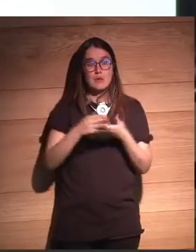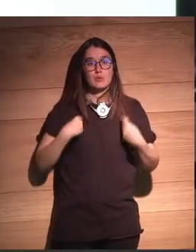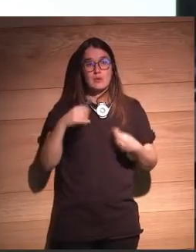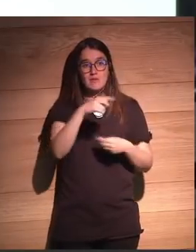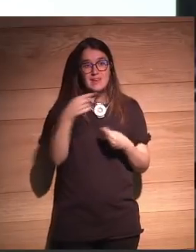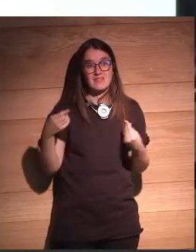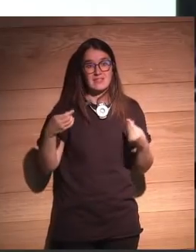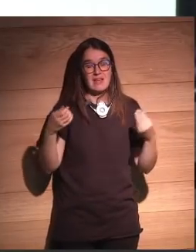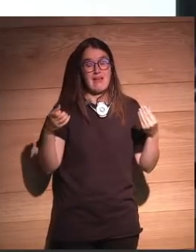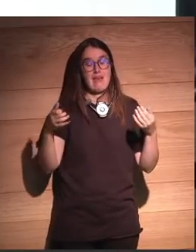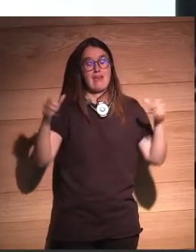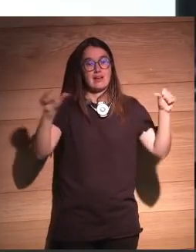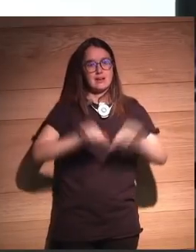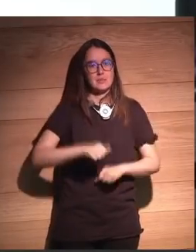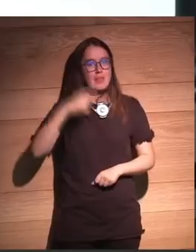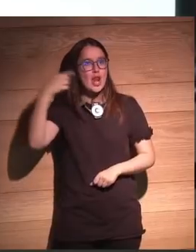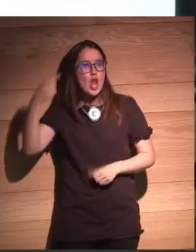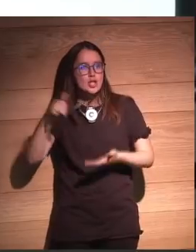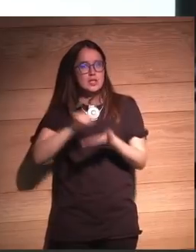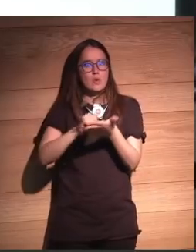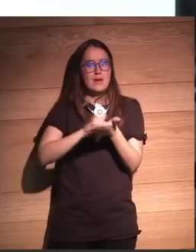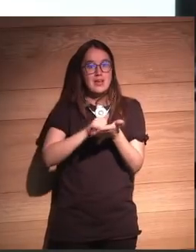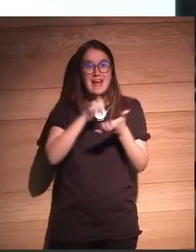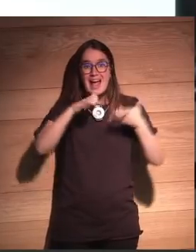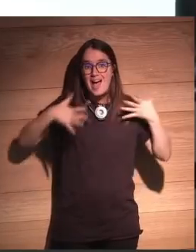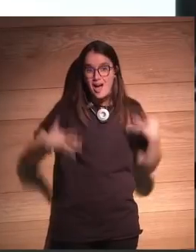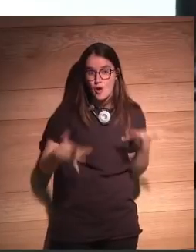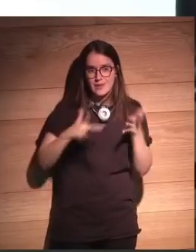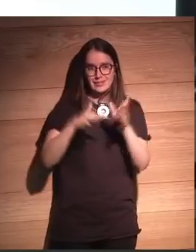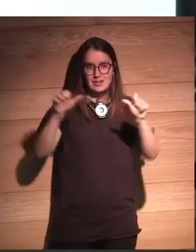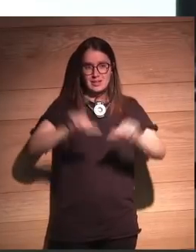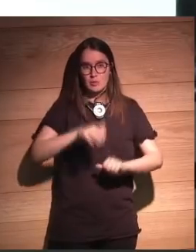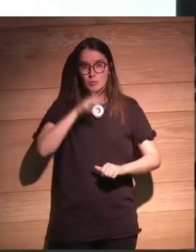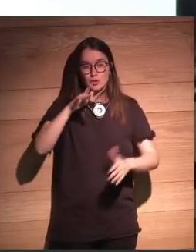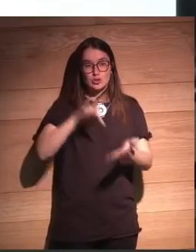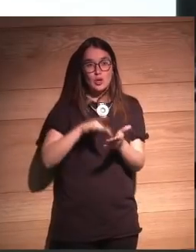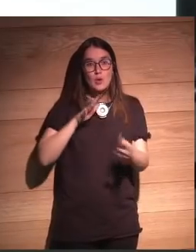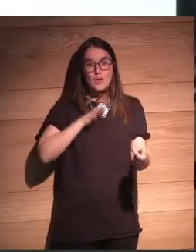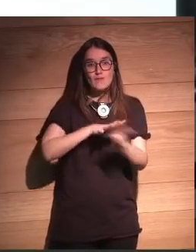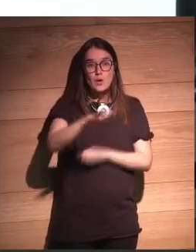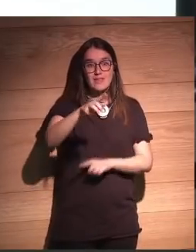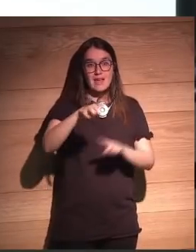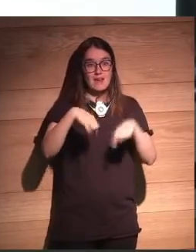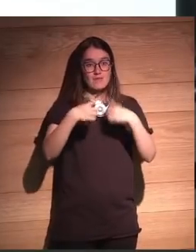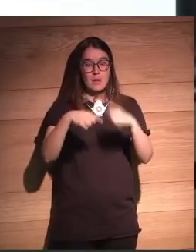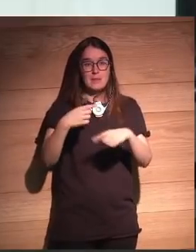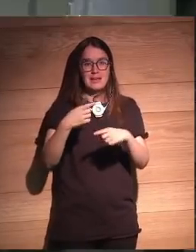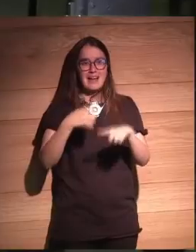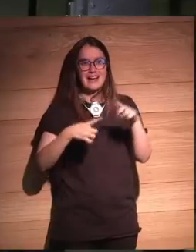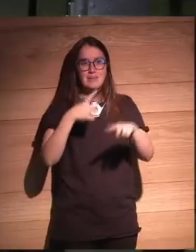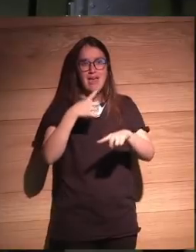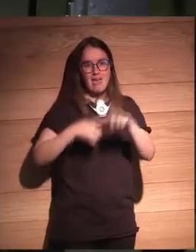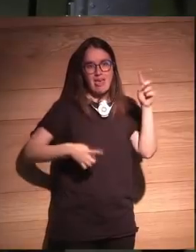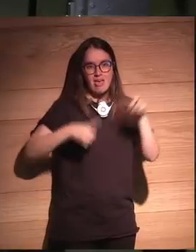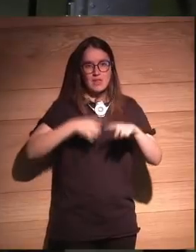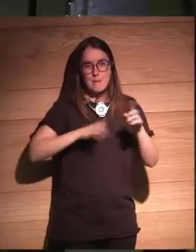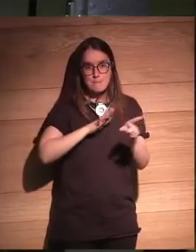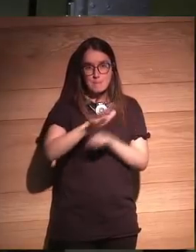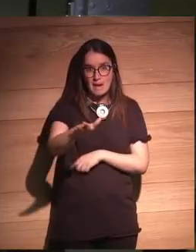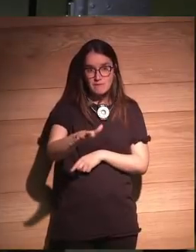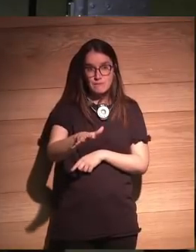como Londres, Nueva York y muchos otros sitios ahora, porque esto ha tenido un impacto en la vida de las familias de clase media.